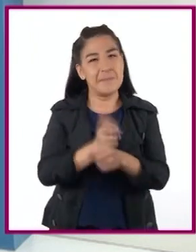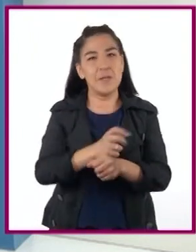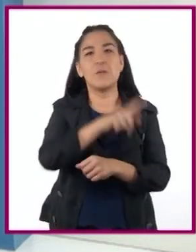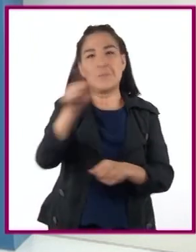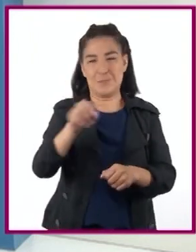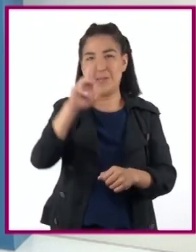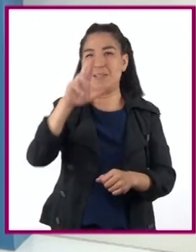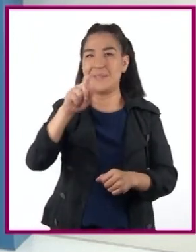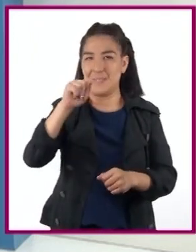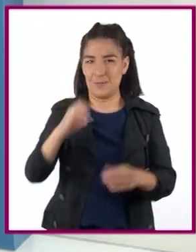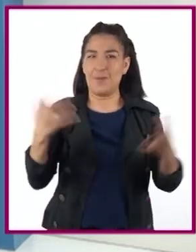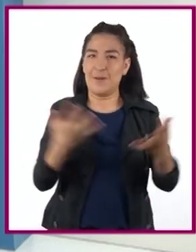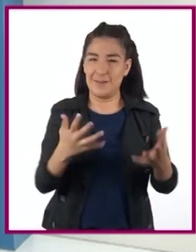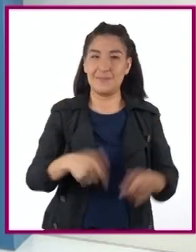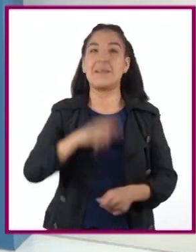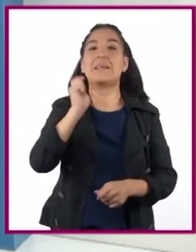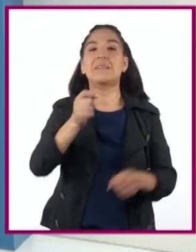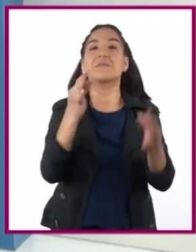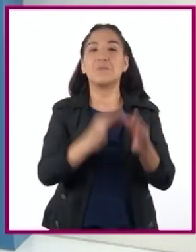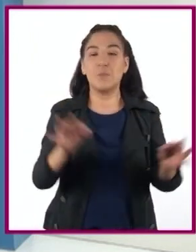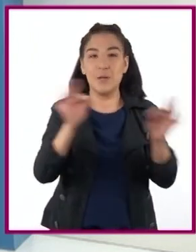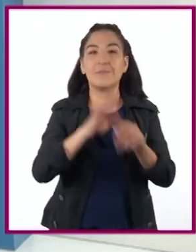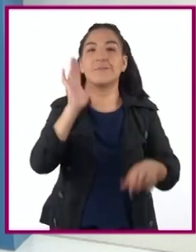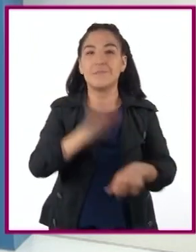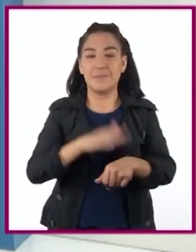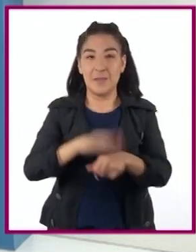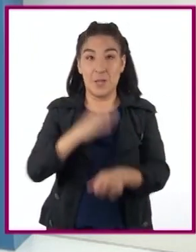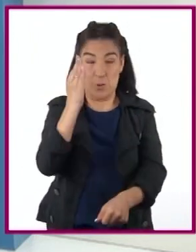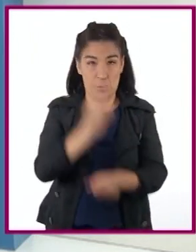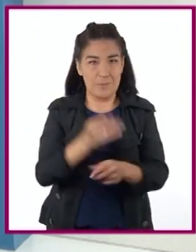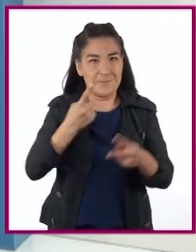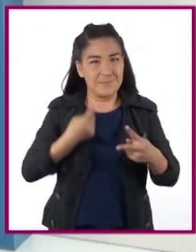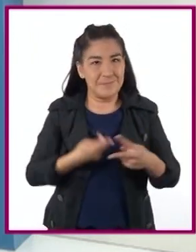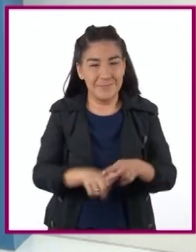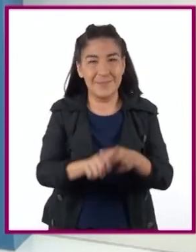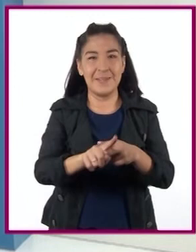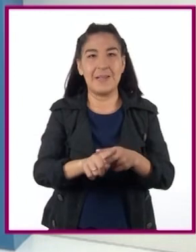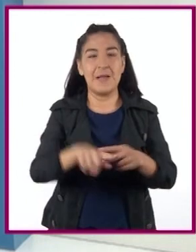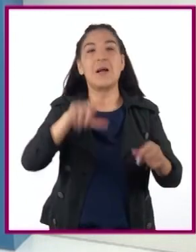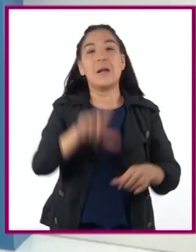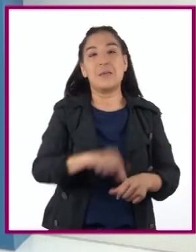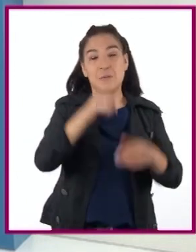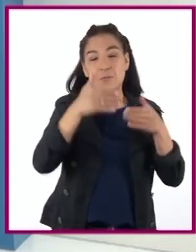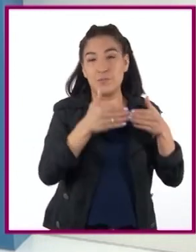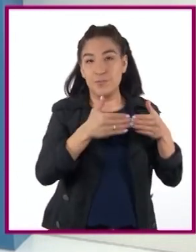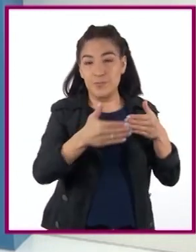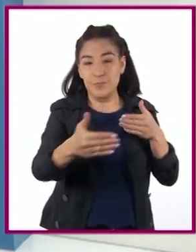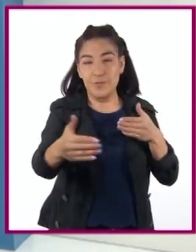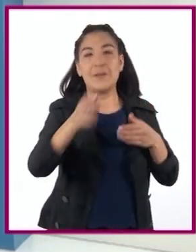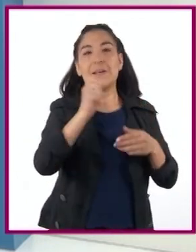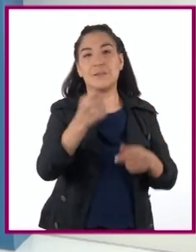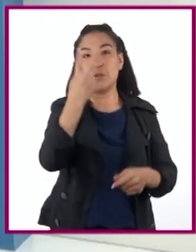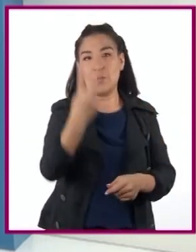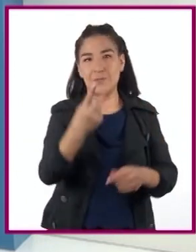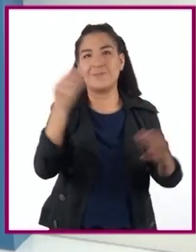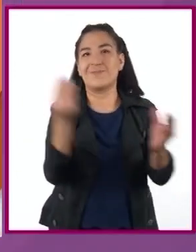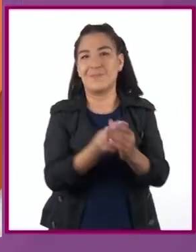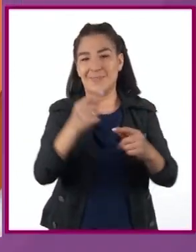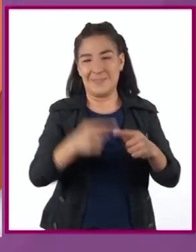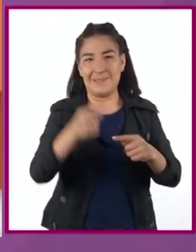reto. Es importante mencionar que este reto inicia hoy y lo desarrollarán a lo largo de las siguientes 2